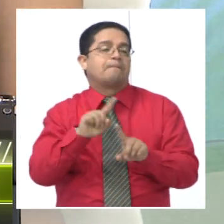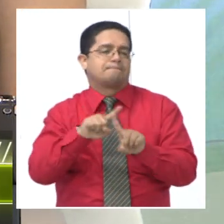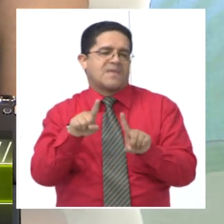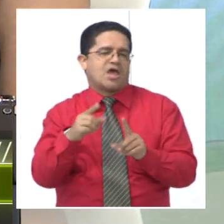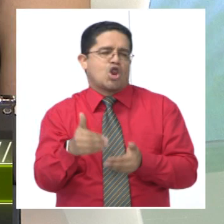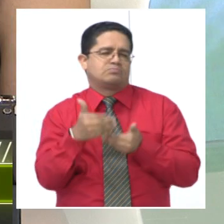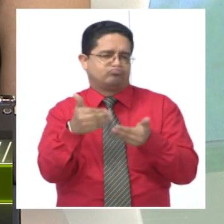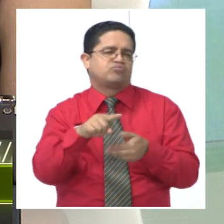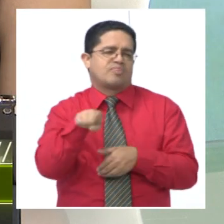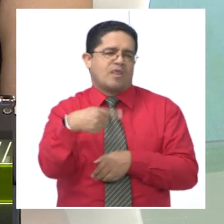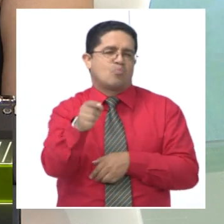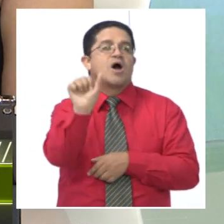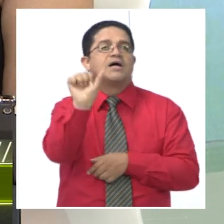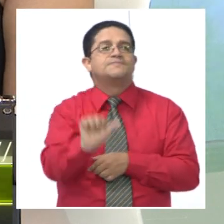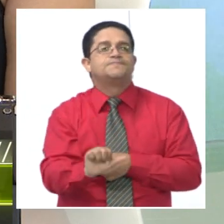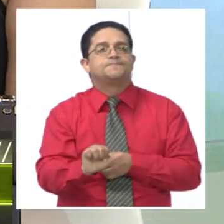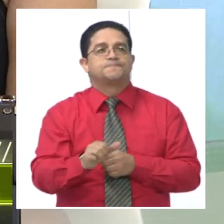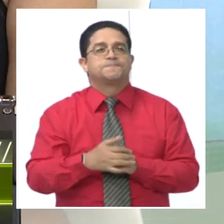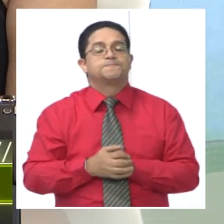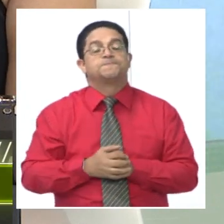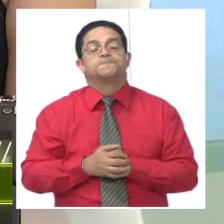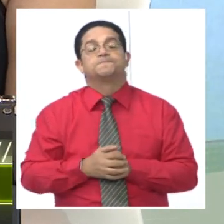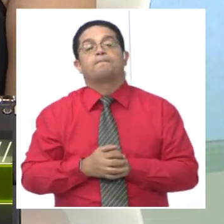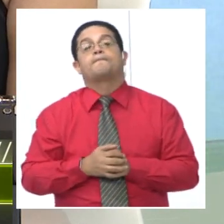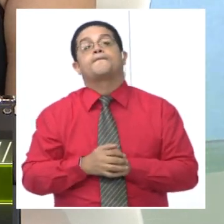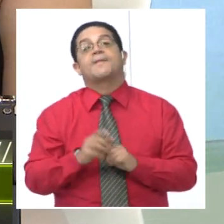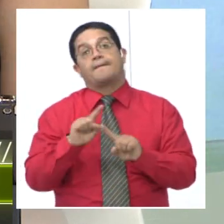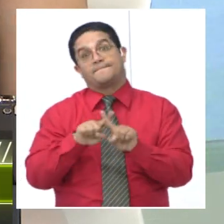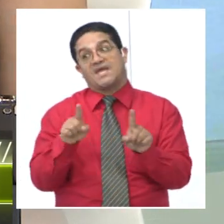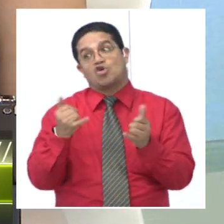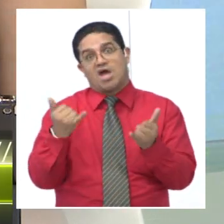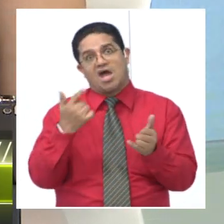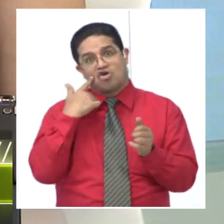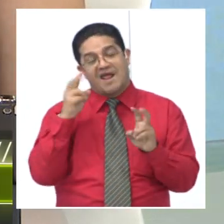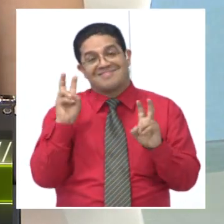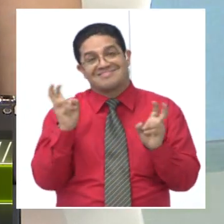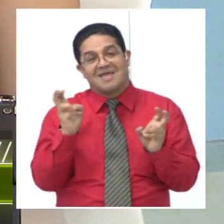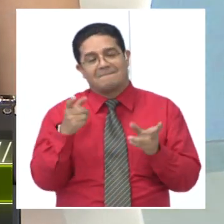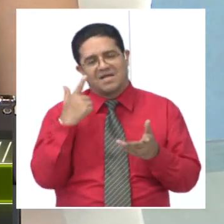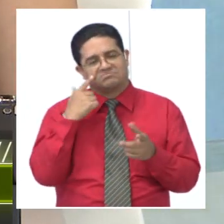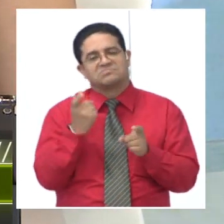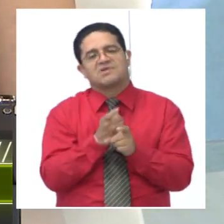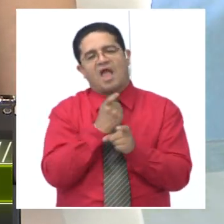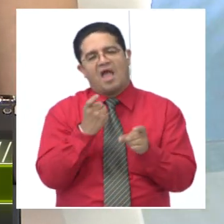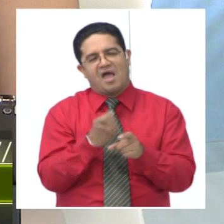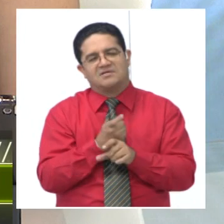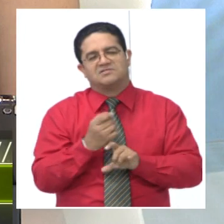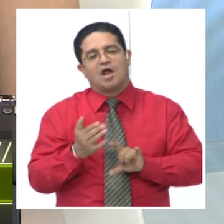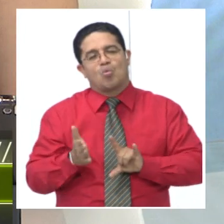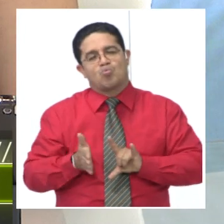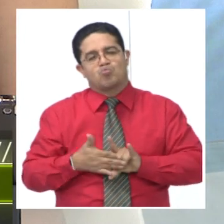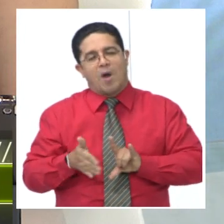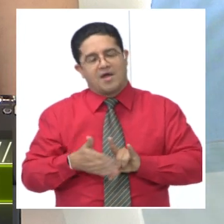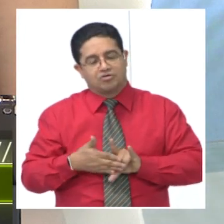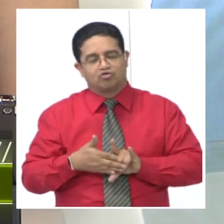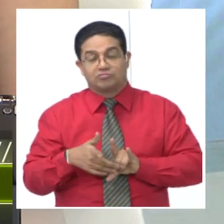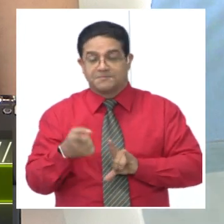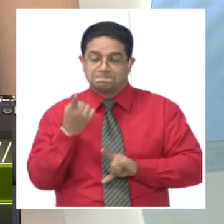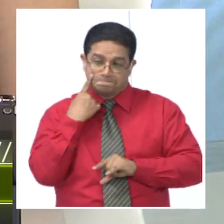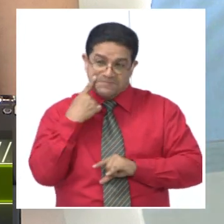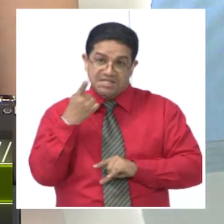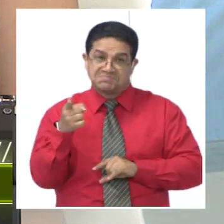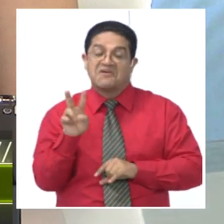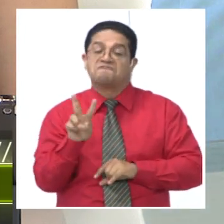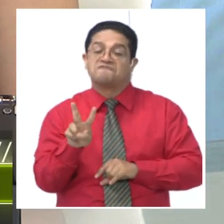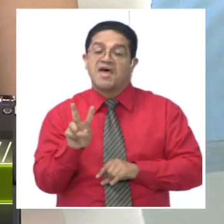una próxima entrega, así que lo tenemos pendiente. Claro. Pero vamos a seguir hablando sobre cáncer de cuello uterino. Vemos entonces cómo el VPH puede ser también